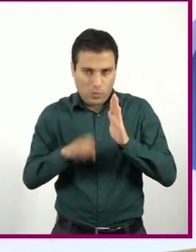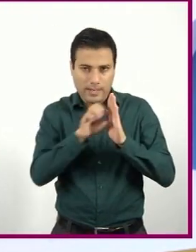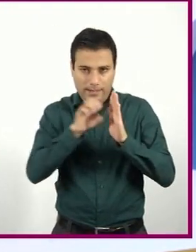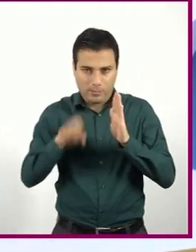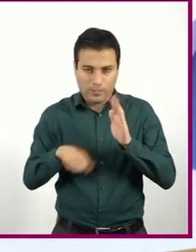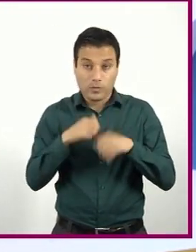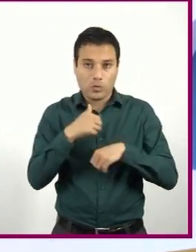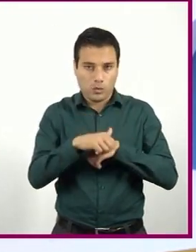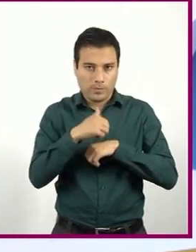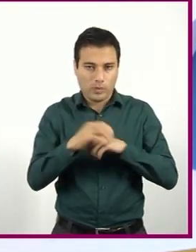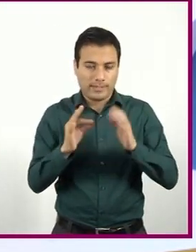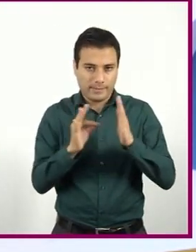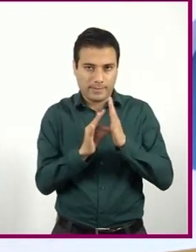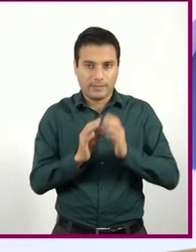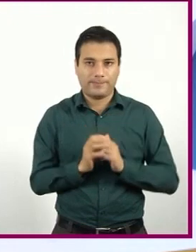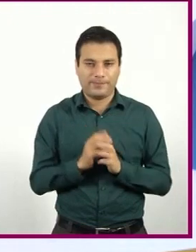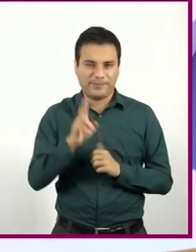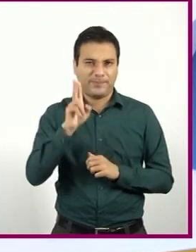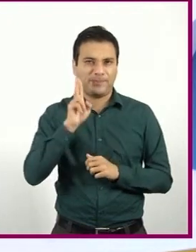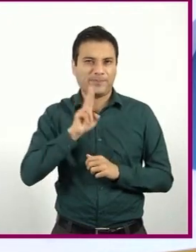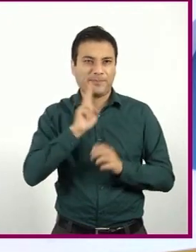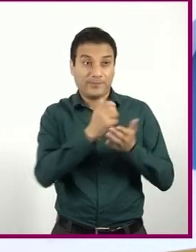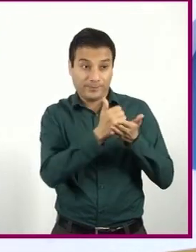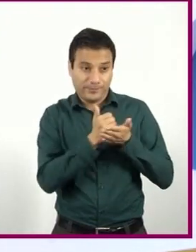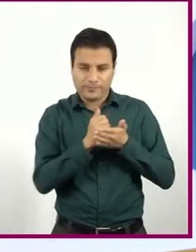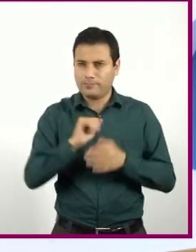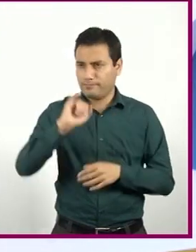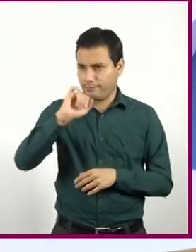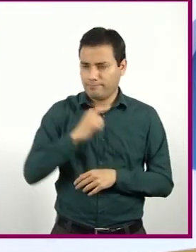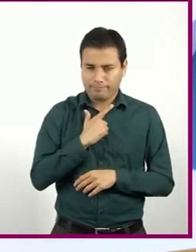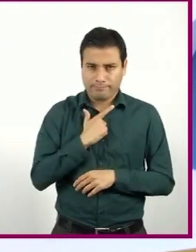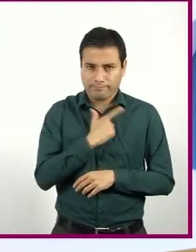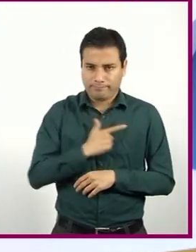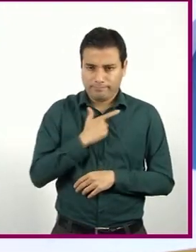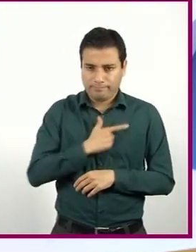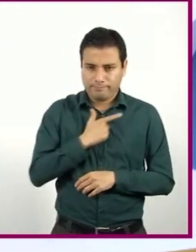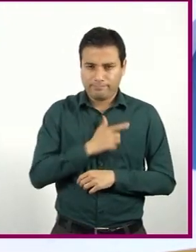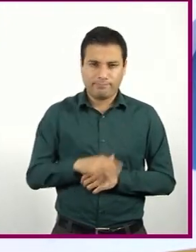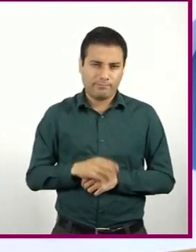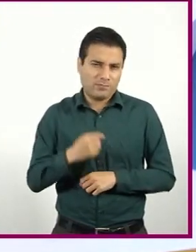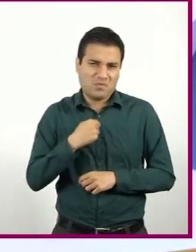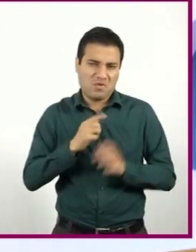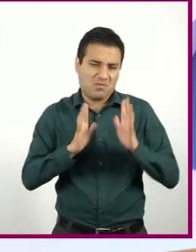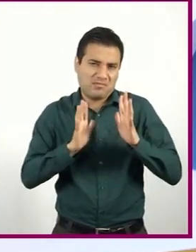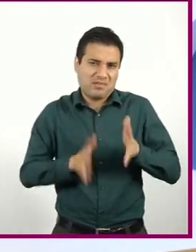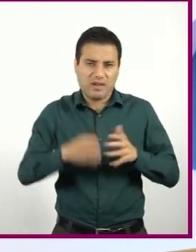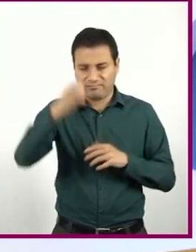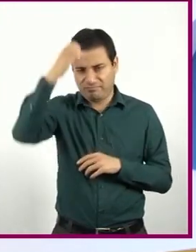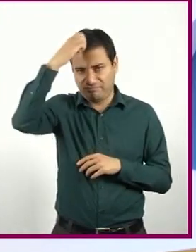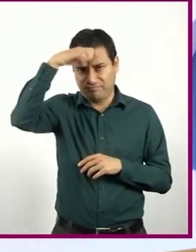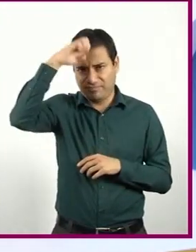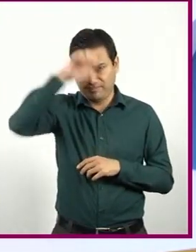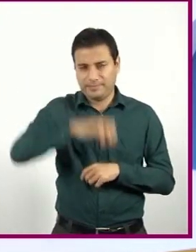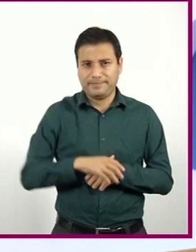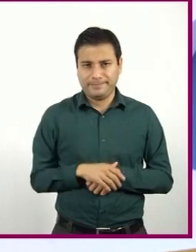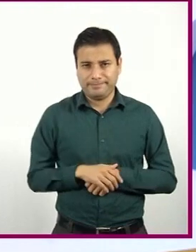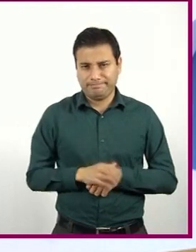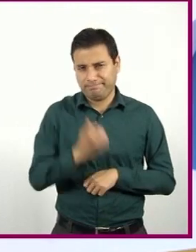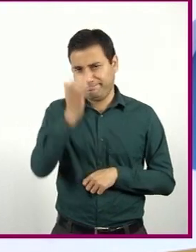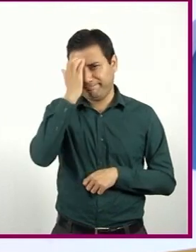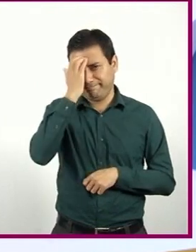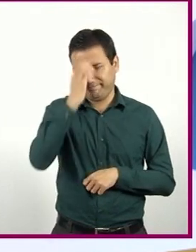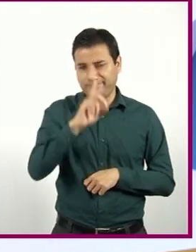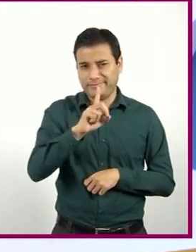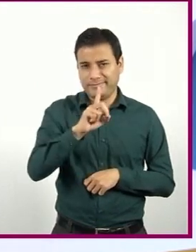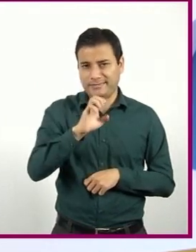decimales. Enrique, ¿crees que puedas ayudarme? Claro que sí, maestra. Ya soy un experto en la densidad de los